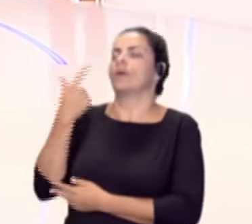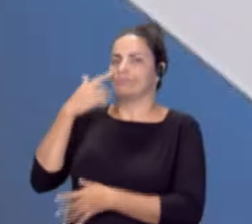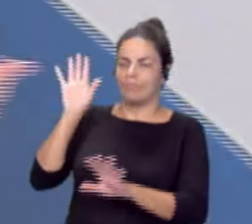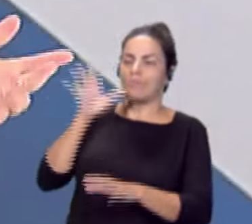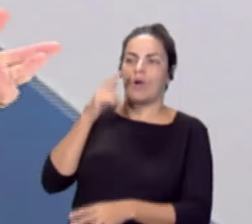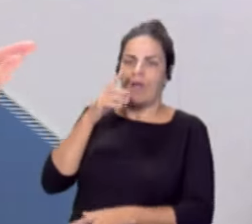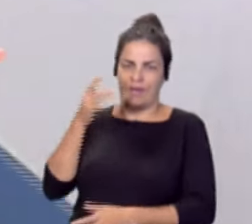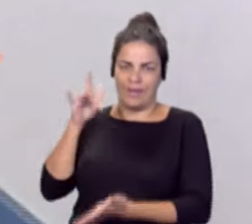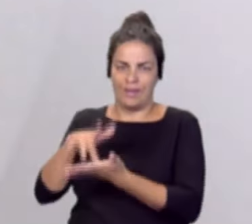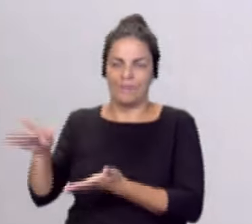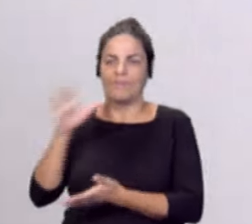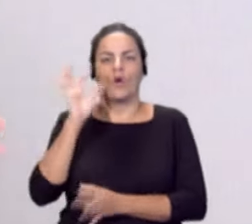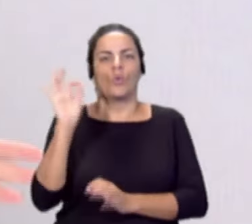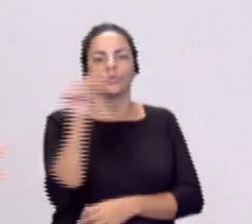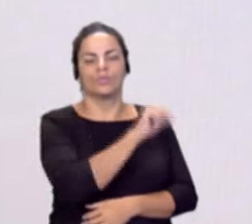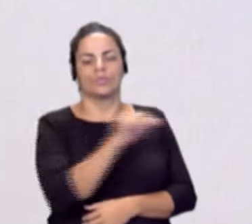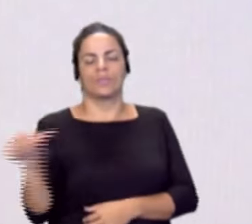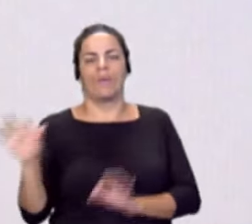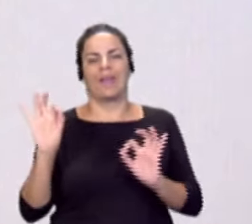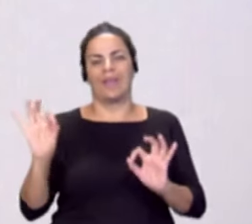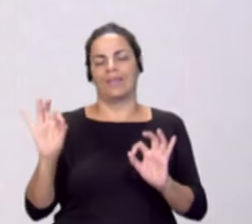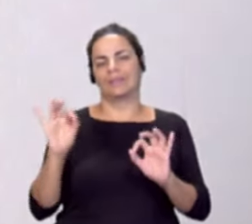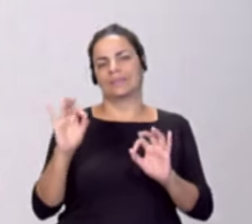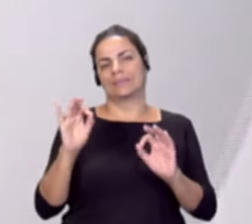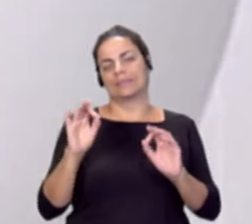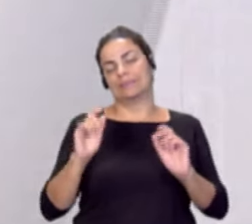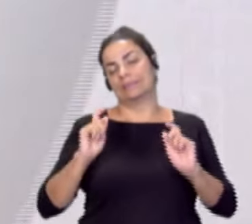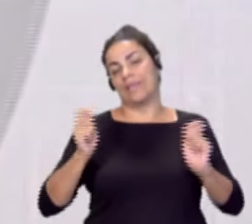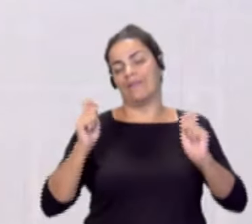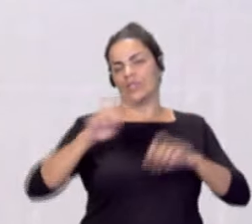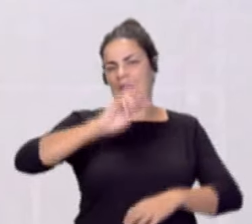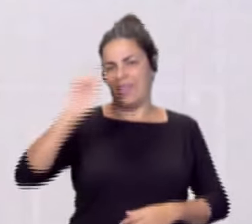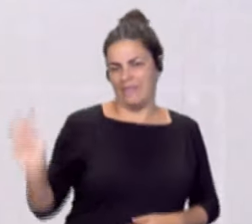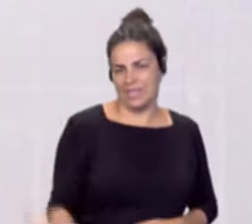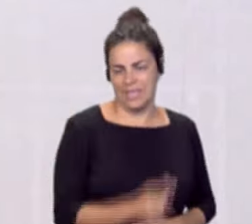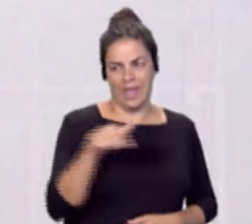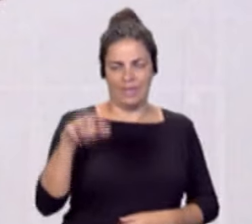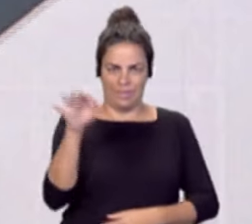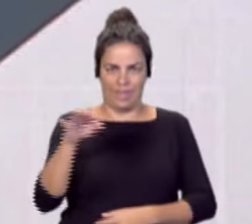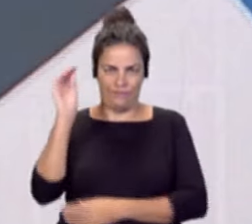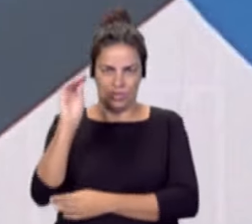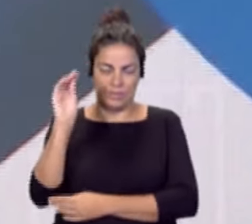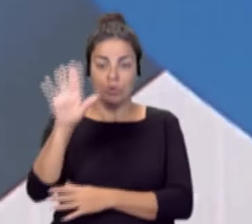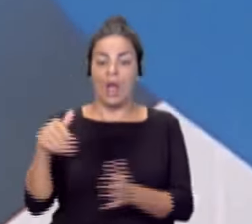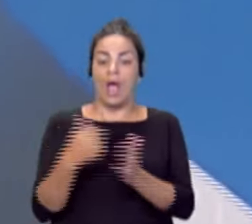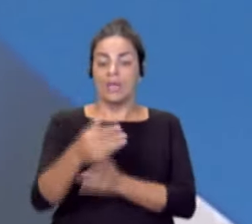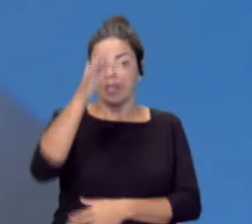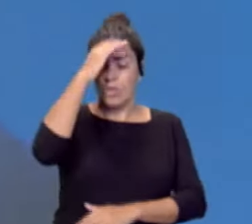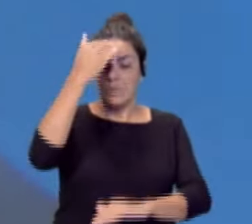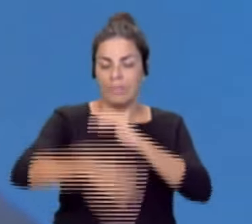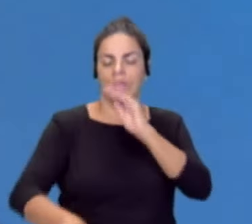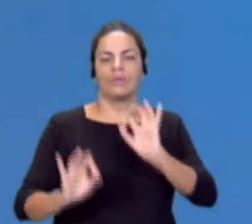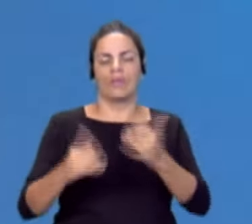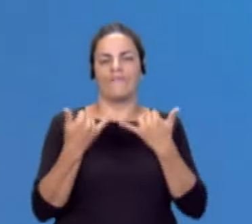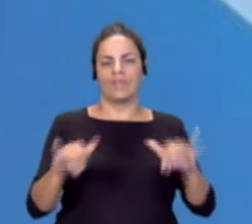porque estamos en la semana de celebración de la diversidad en la isla Majorera. Hasta el domingo se puede disfrutar del Festival de